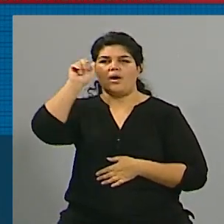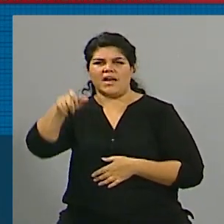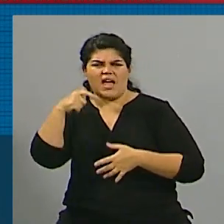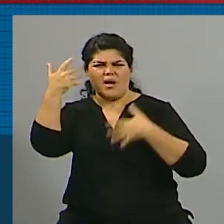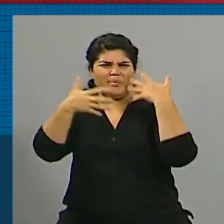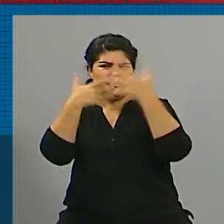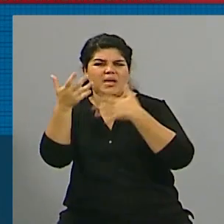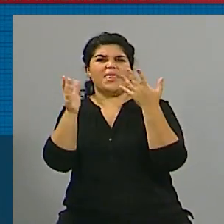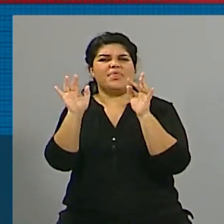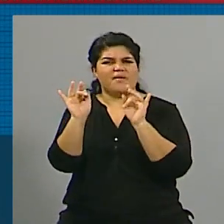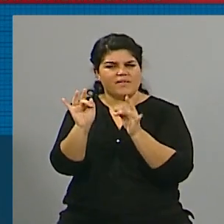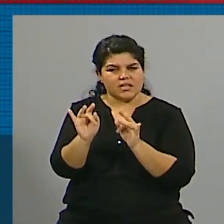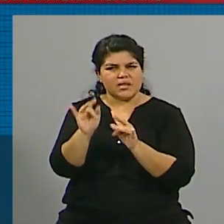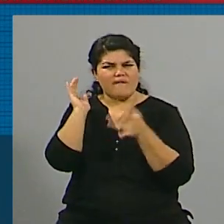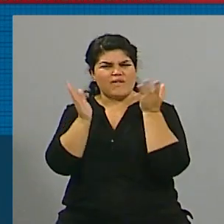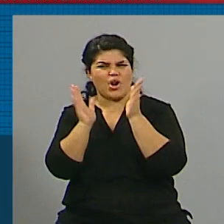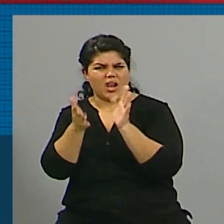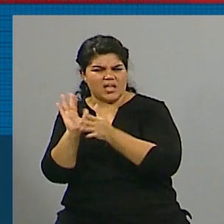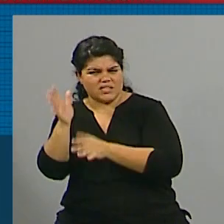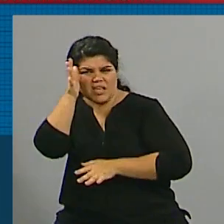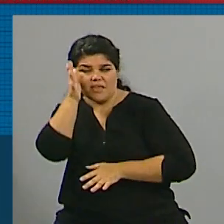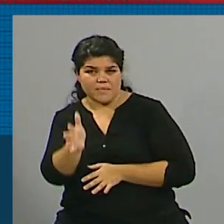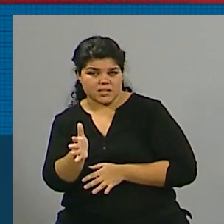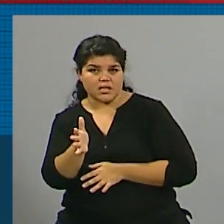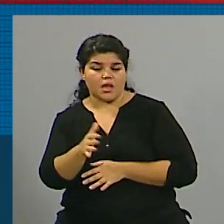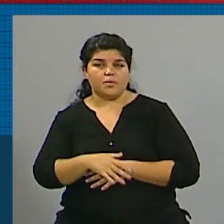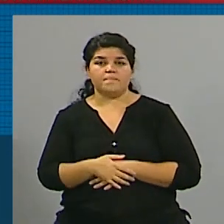para Rusia, yo creo que Rusia ha manifestado algunas